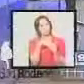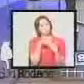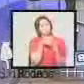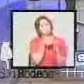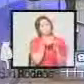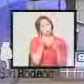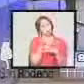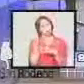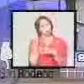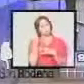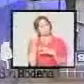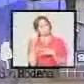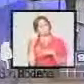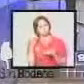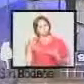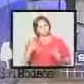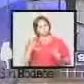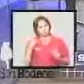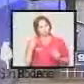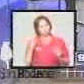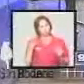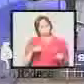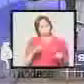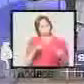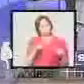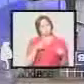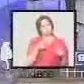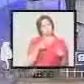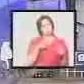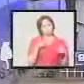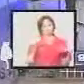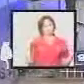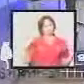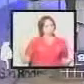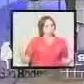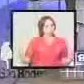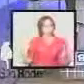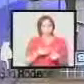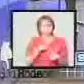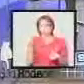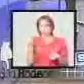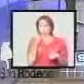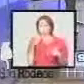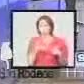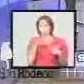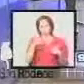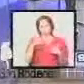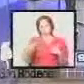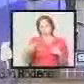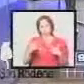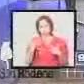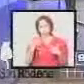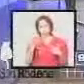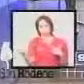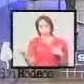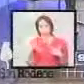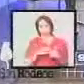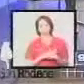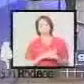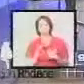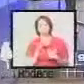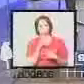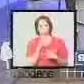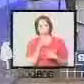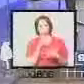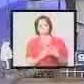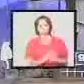nada más, porque sabemos y entendemos que las personas tienen que cumplir que con el resto de las hay necesidades. Hay que comer, ¿verdad? Hay que comer